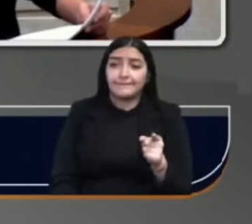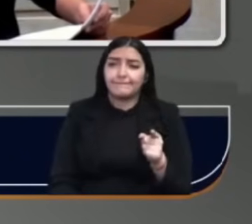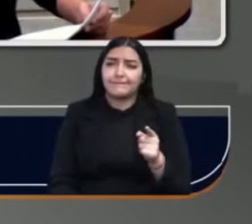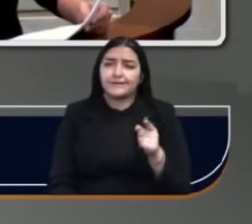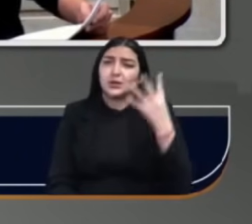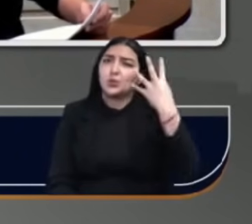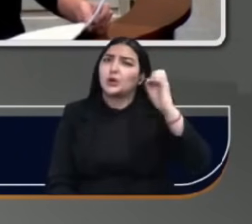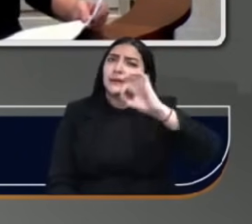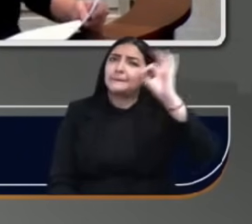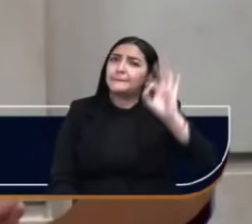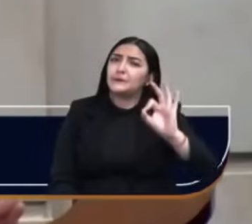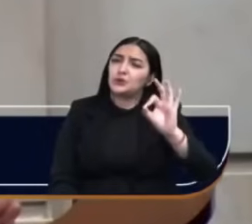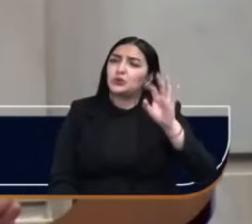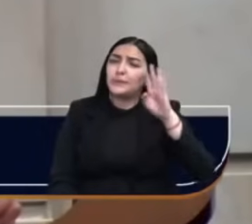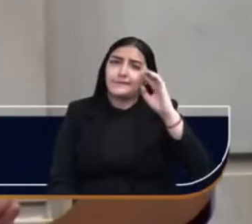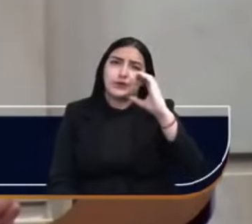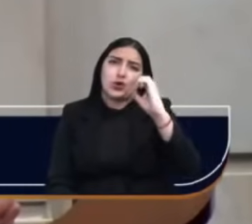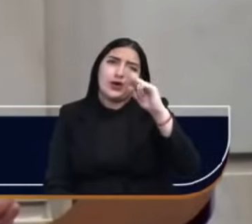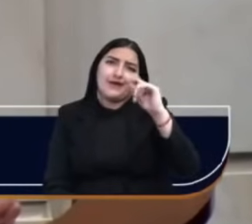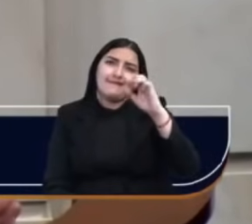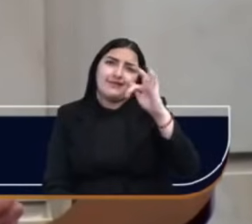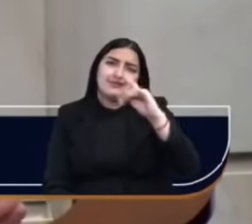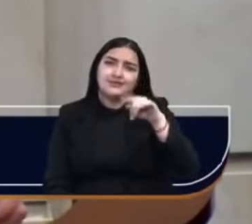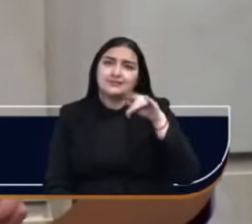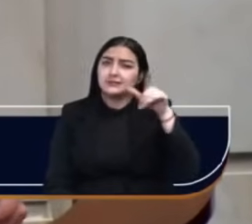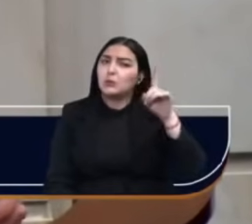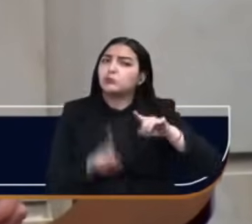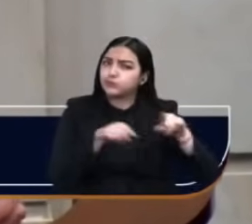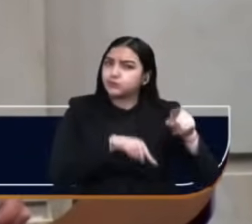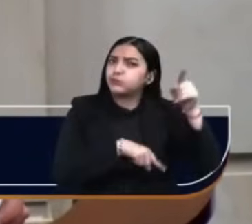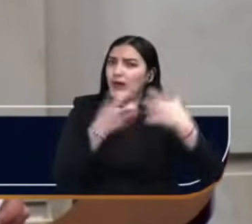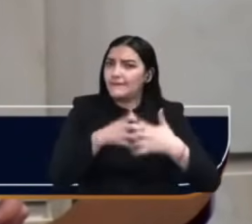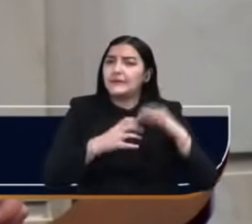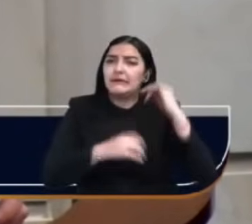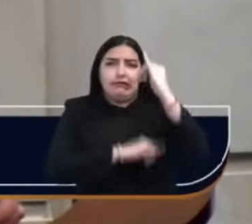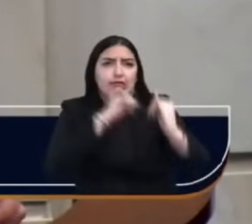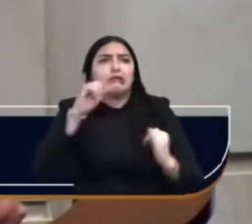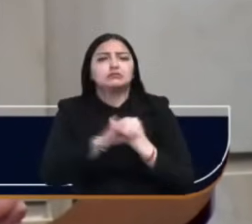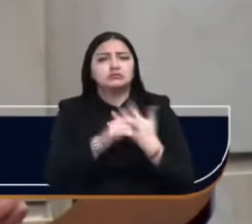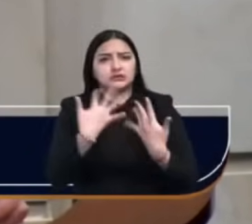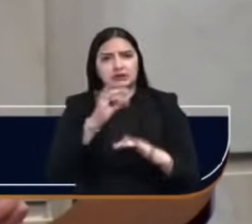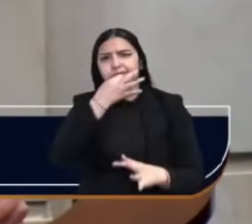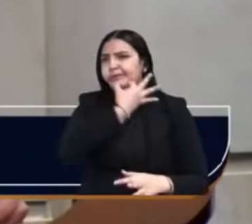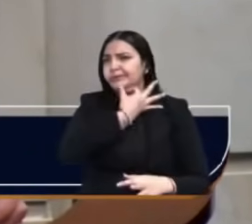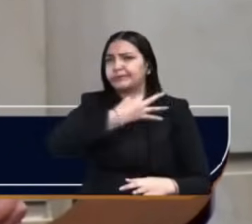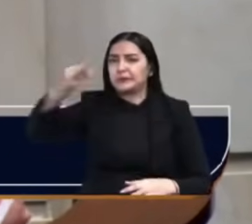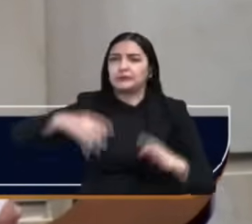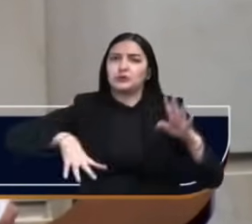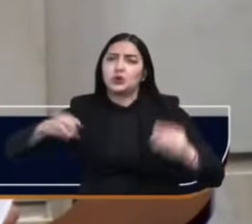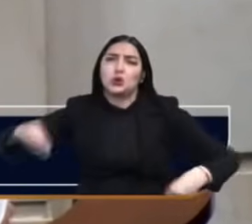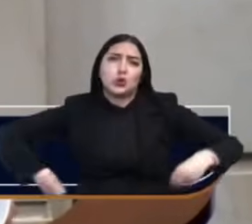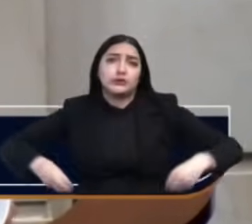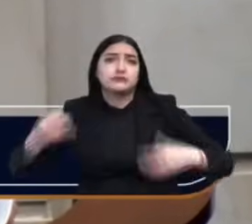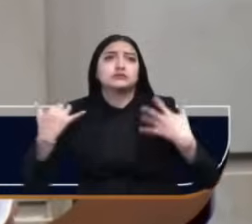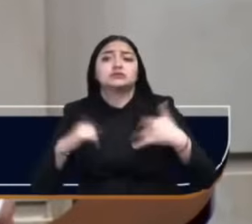por Abertis, en un 40%, y allí hay algunas empresas internacionales que han sido también denunciadas por corrupción y que